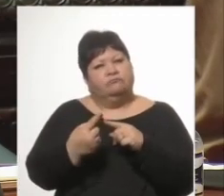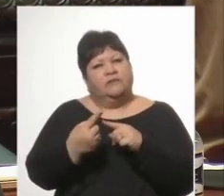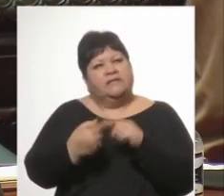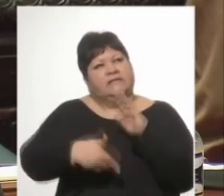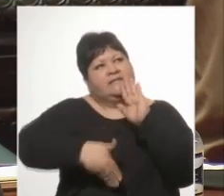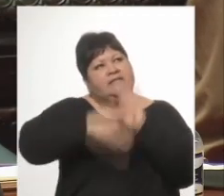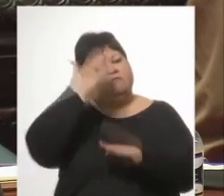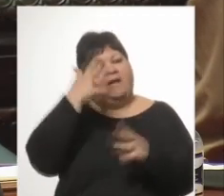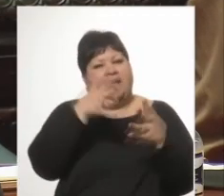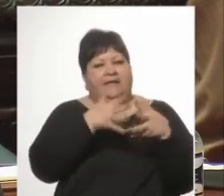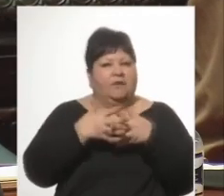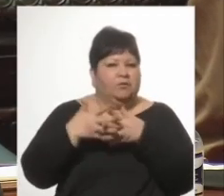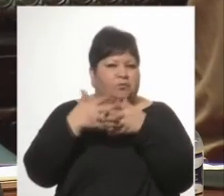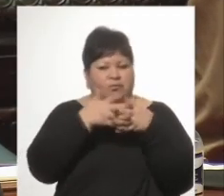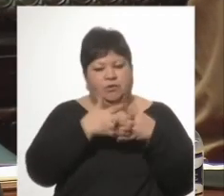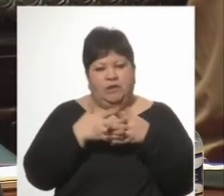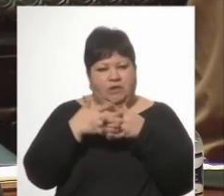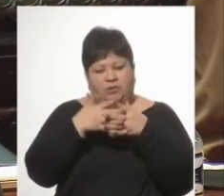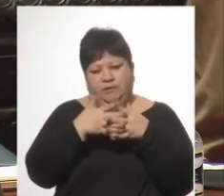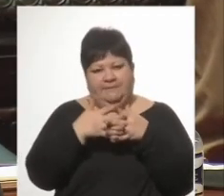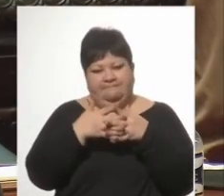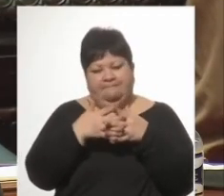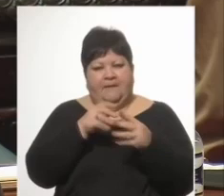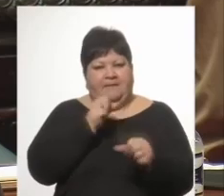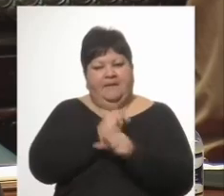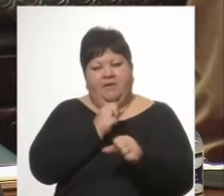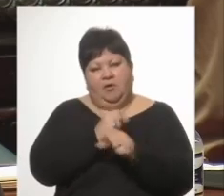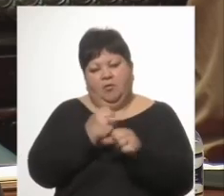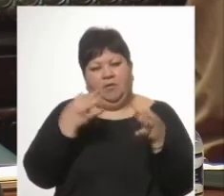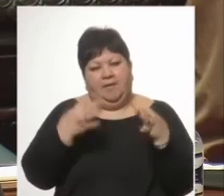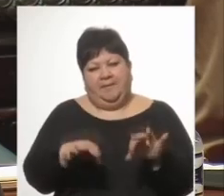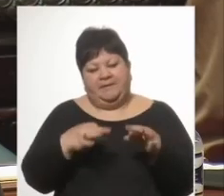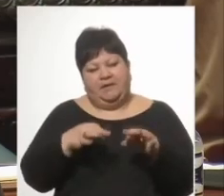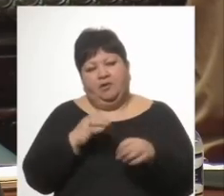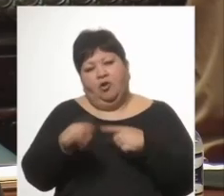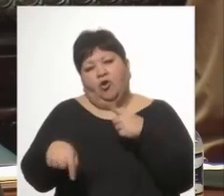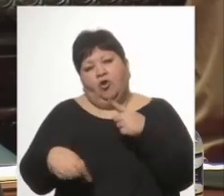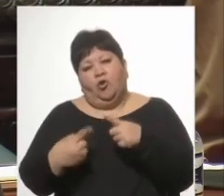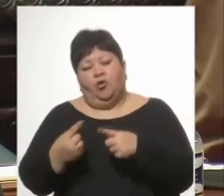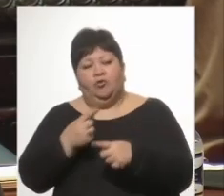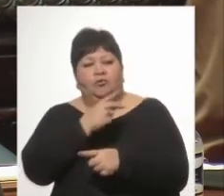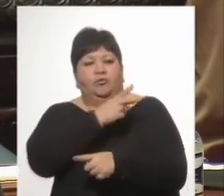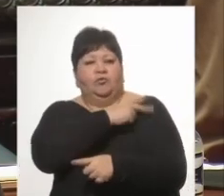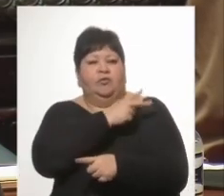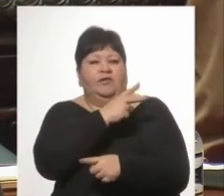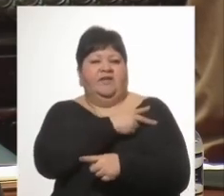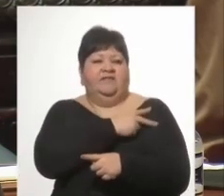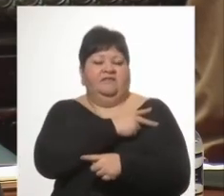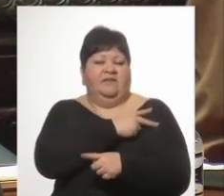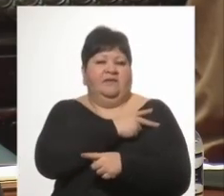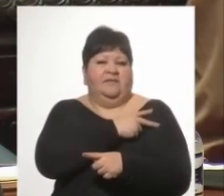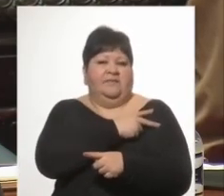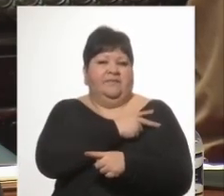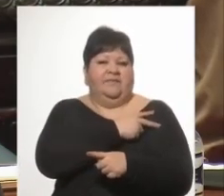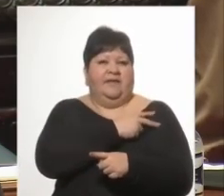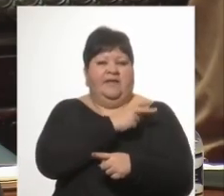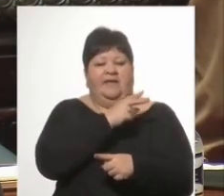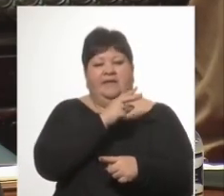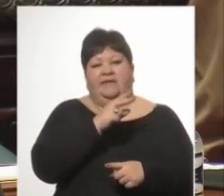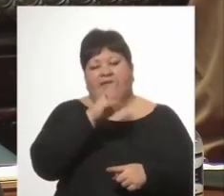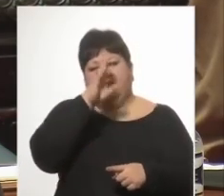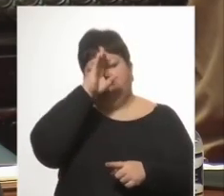misión oficial otro de sus miembros y por haber sido designado jefe del Estado Mayor de la Defensa otro de sus miembros.